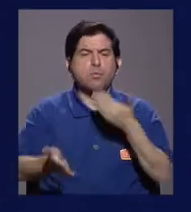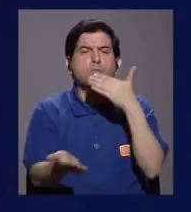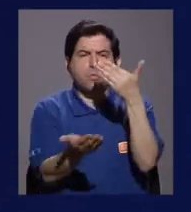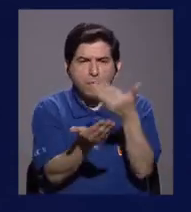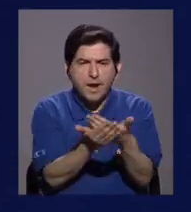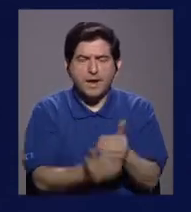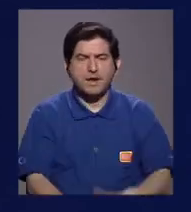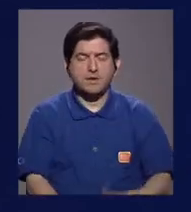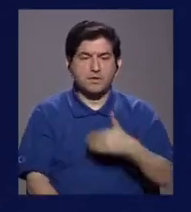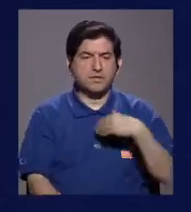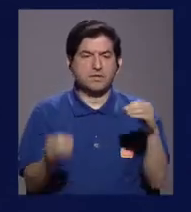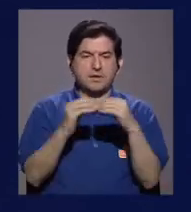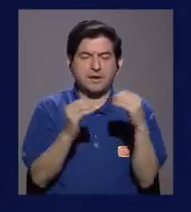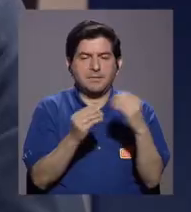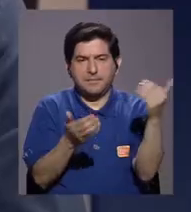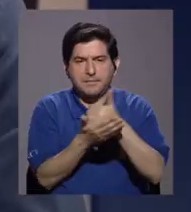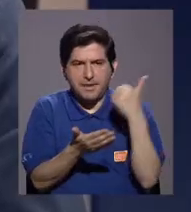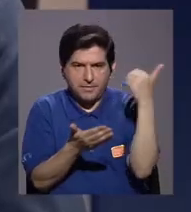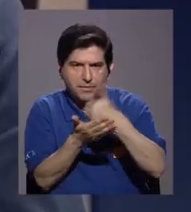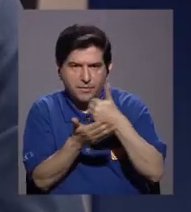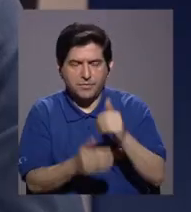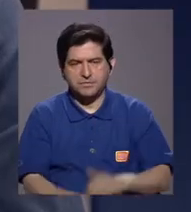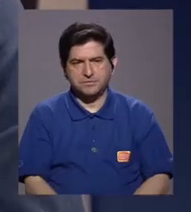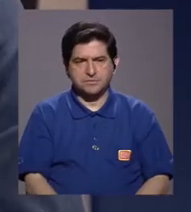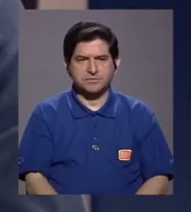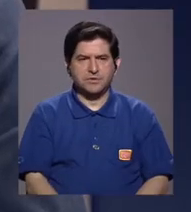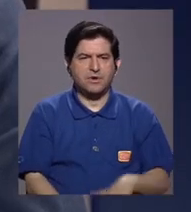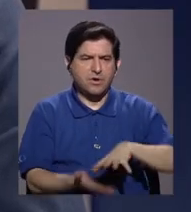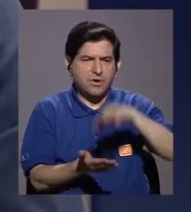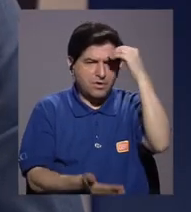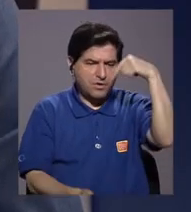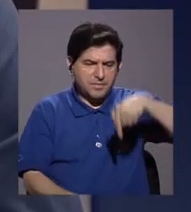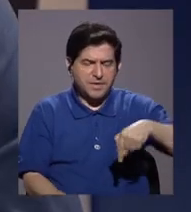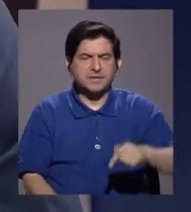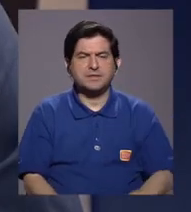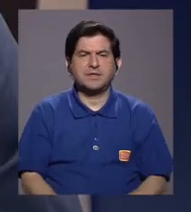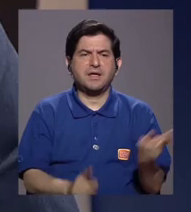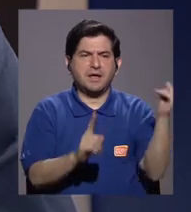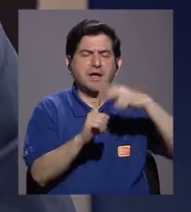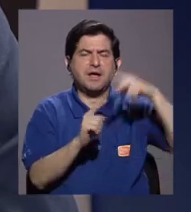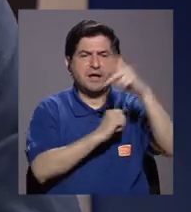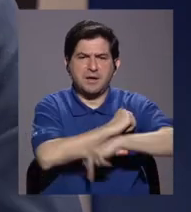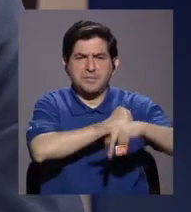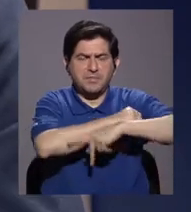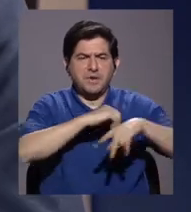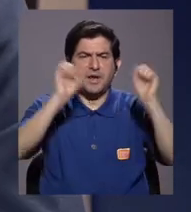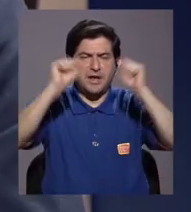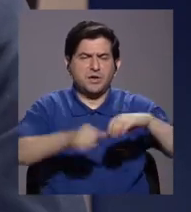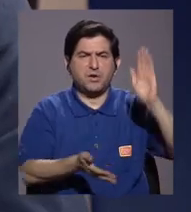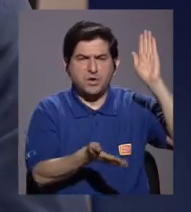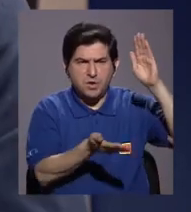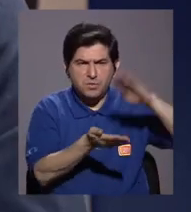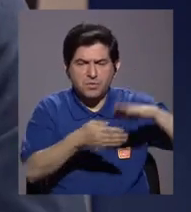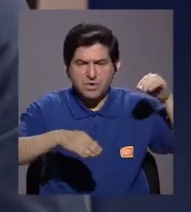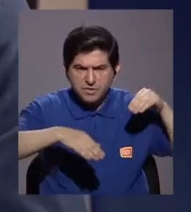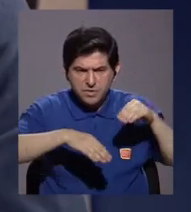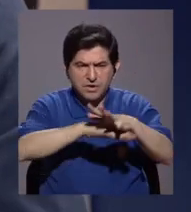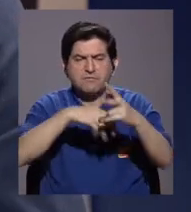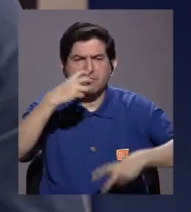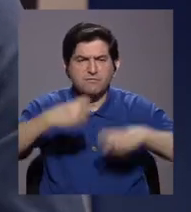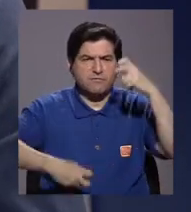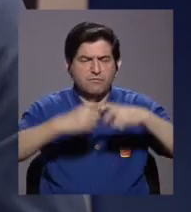en costa rica que es excelente entonces para para concluir este doctor castillo